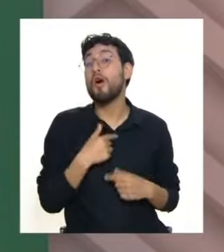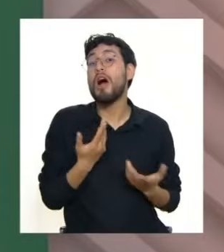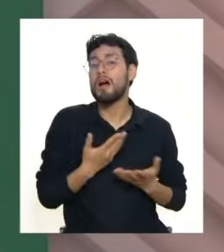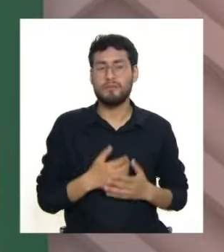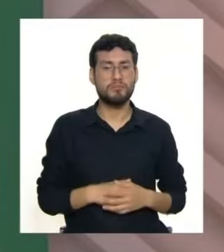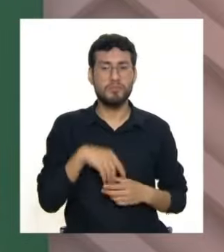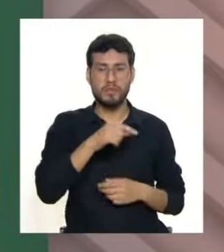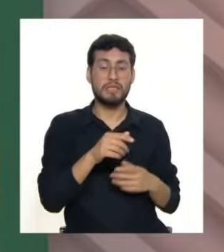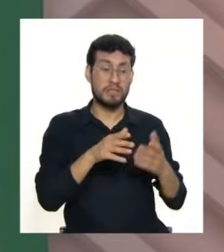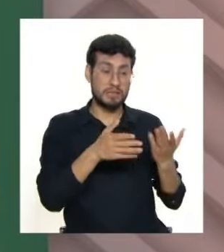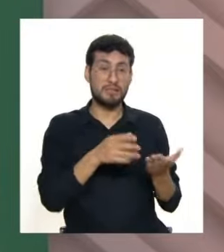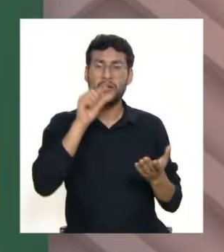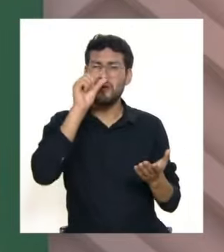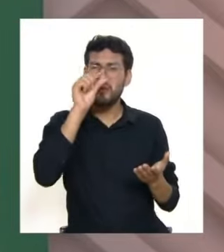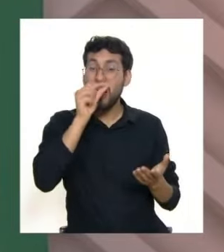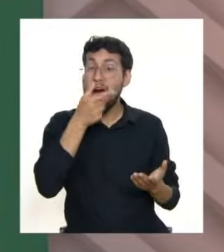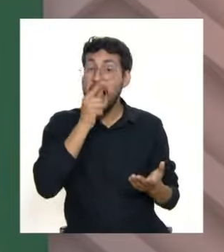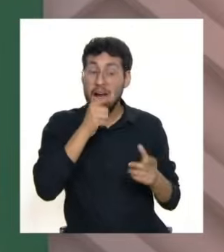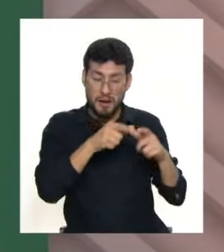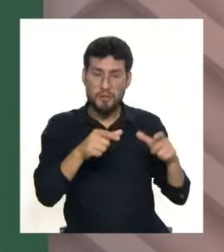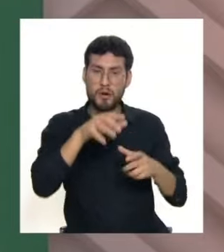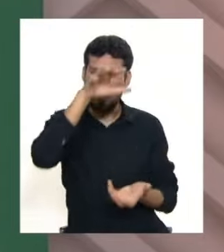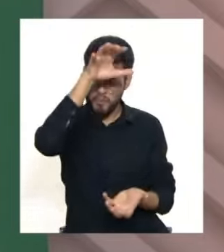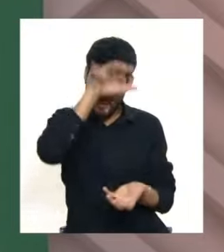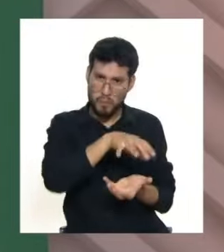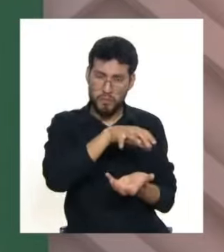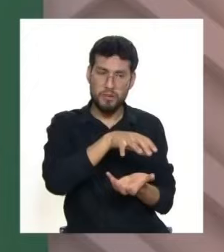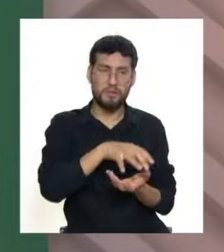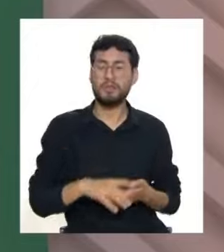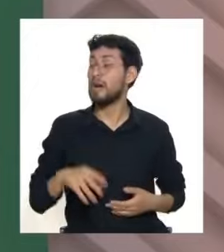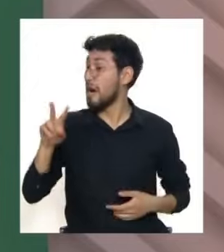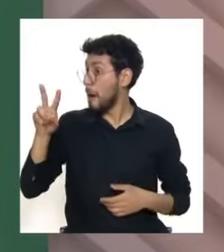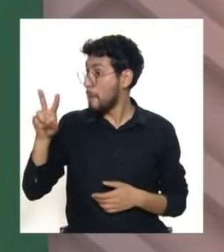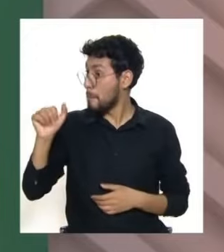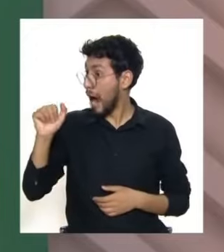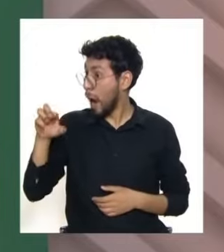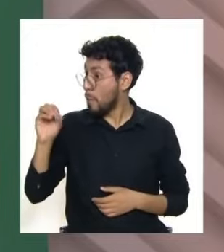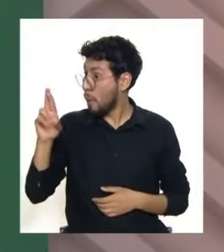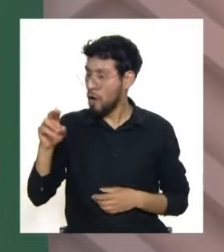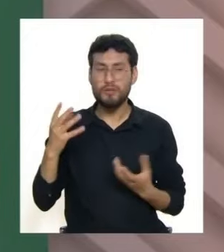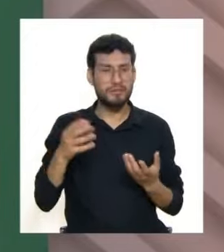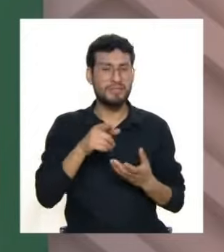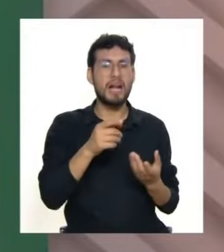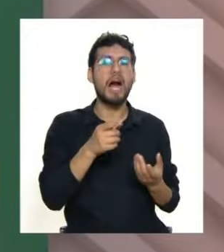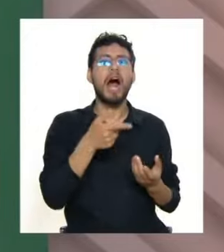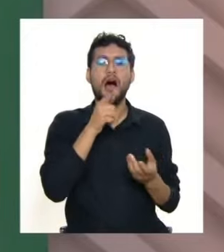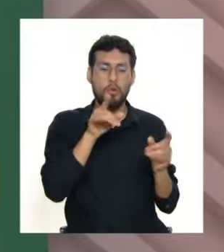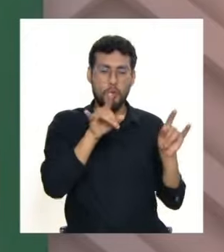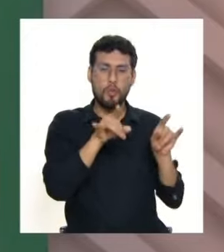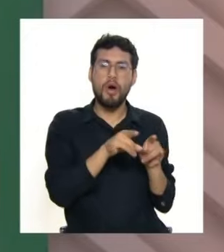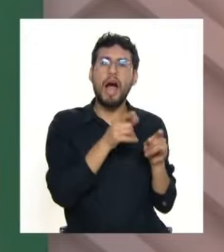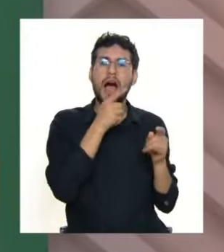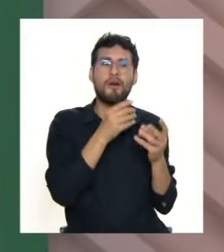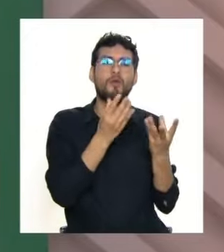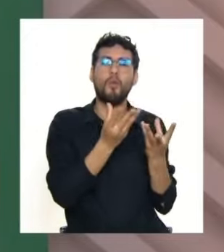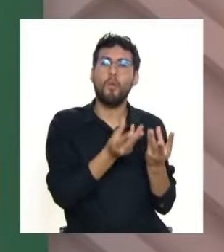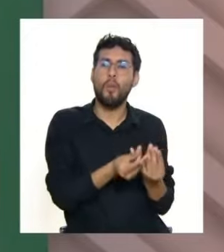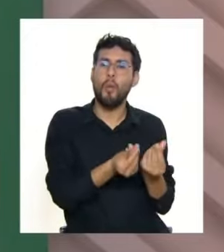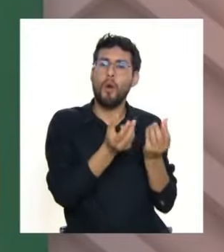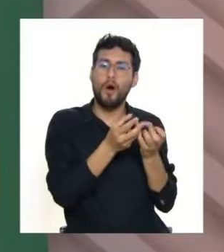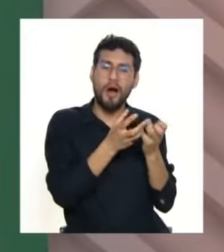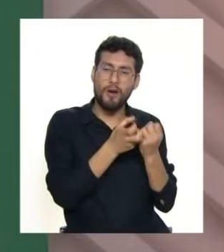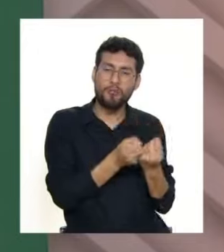uh-huh, es la pongo en la sartén con un poquito de agua y la tapo. ¿Como al vapor? Exacto. Yeah. Esta carne se rehidrata y de esa forma es mucho más suave,